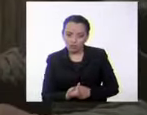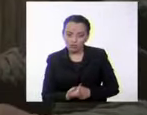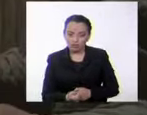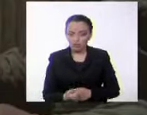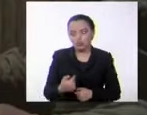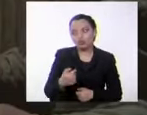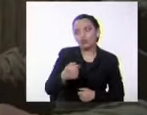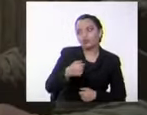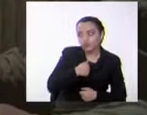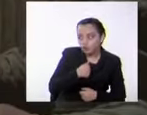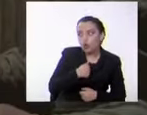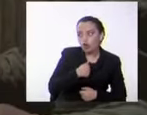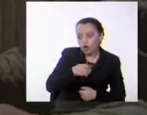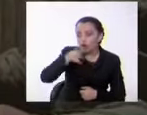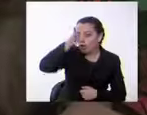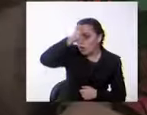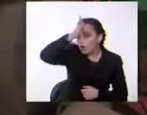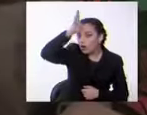soy Chambimbe.